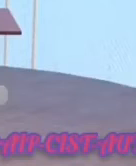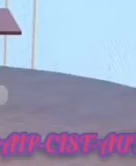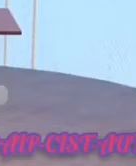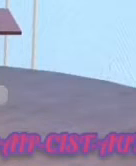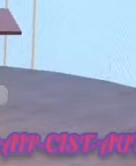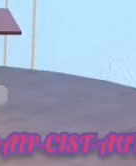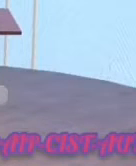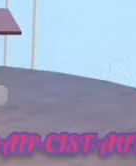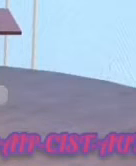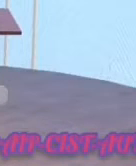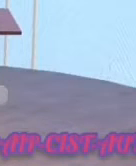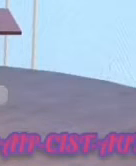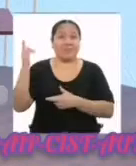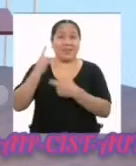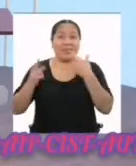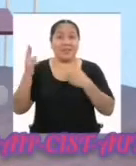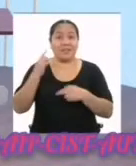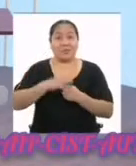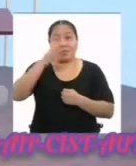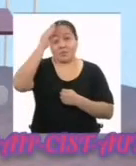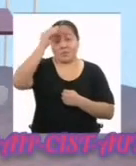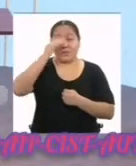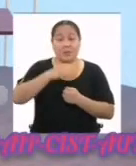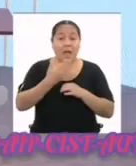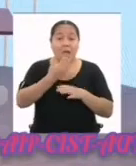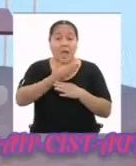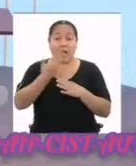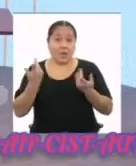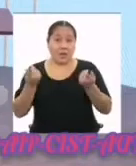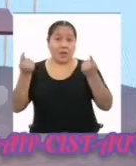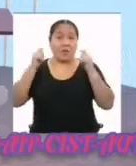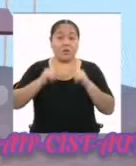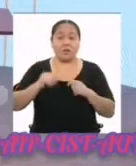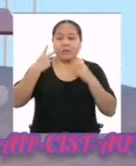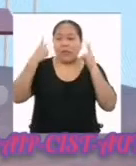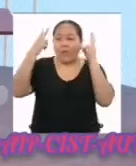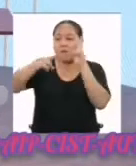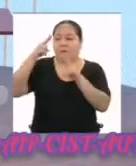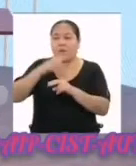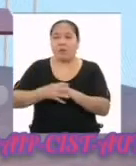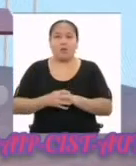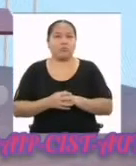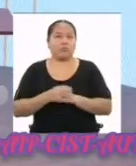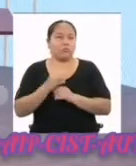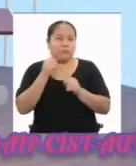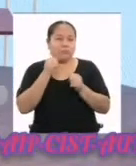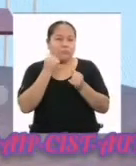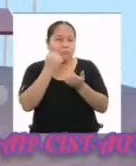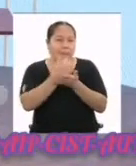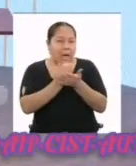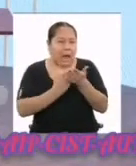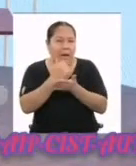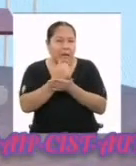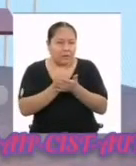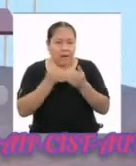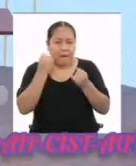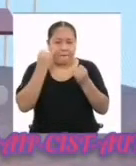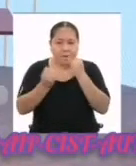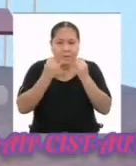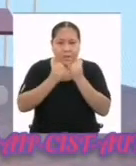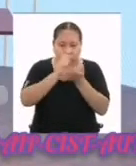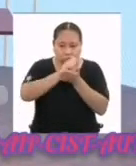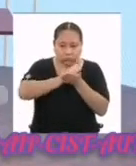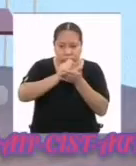Ya estamos de vuelta, chicas y chicos. Antes del corte comercial estábamos viendo los últimos detalles para empezar a escribir la versión final de